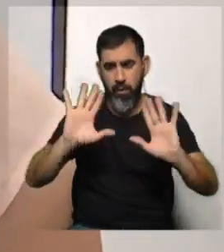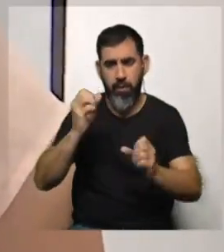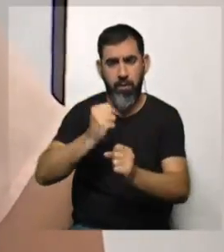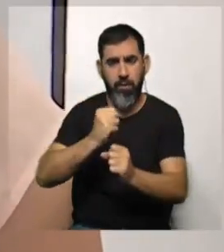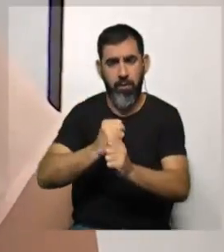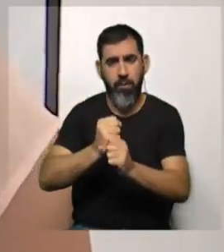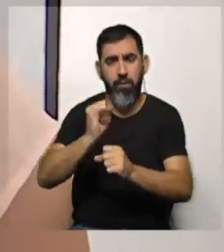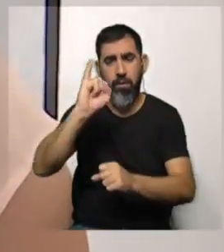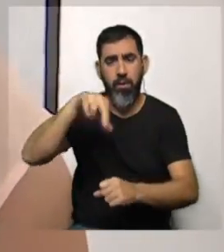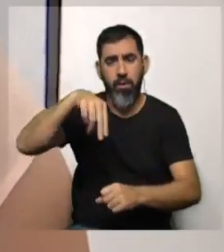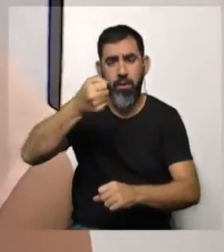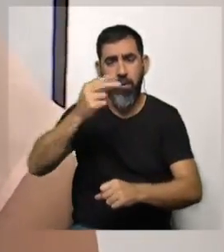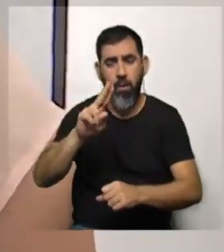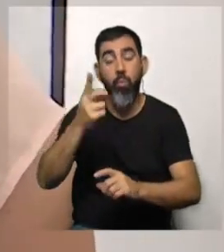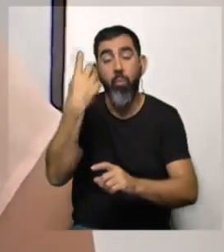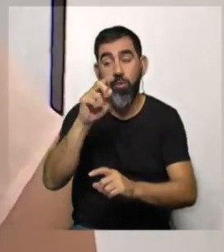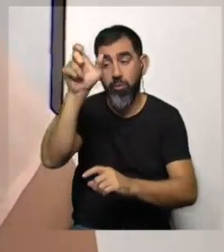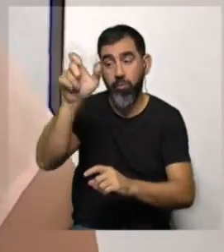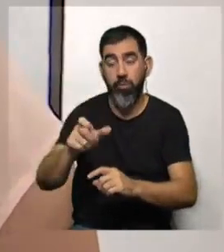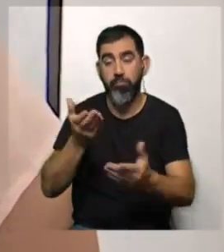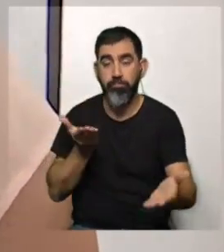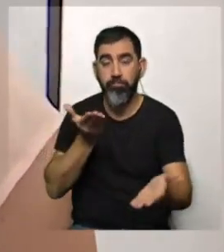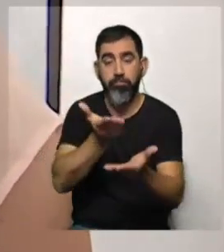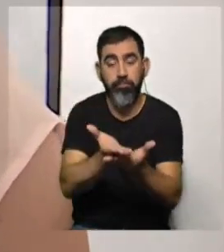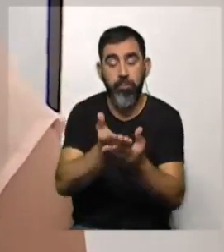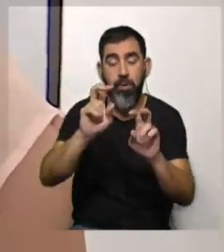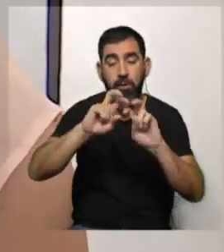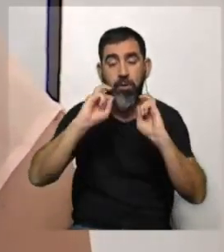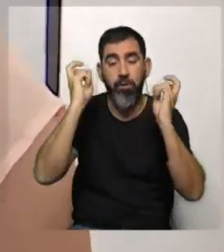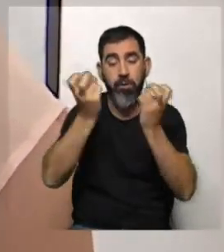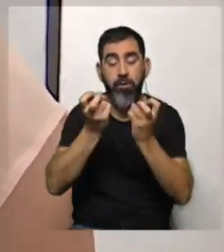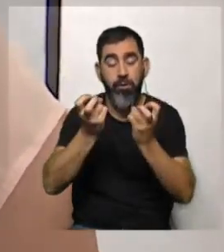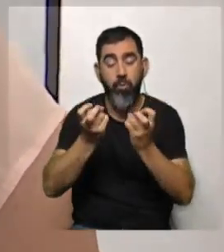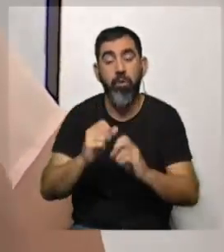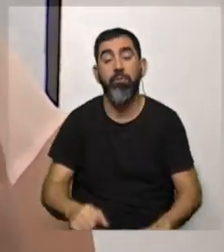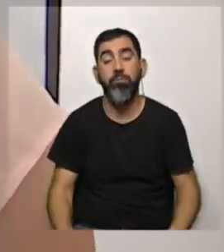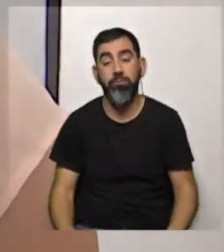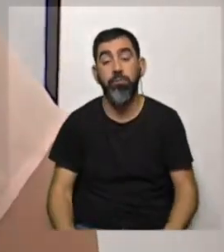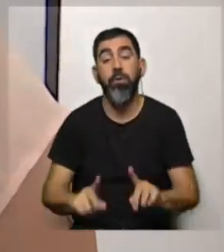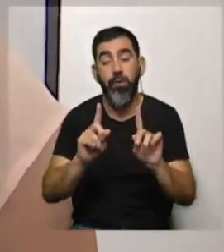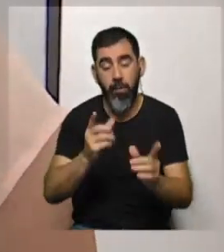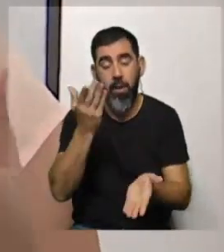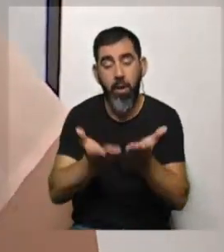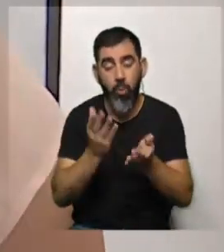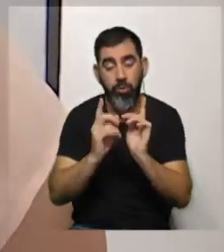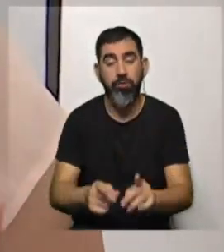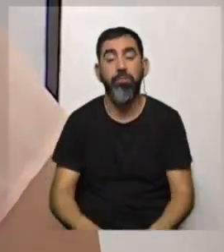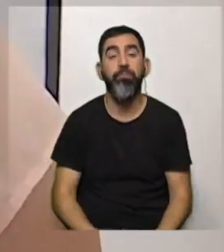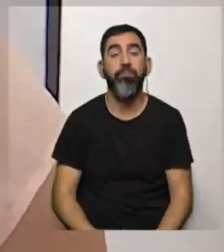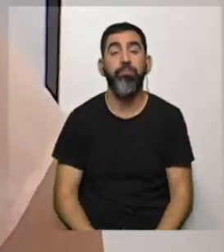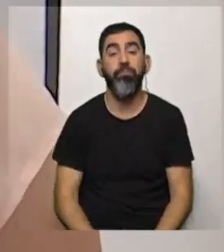a los cuadros de inau por este motivo venosa recurrirá a la sanción ante el tca y en la justicia reparatoria